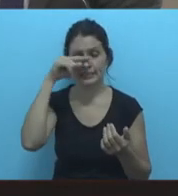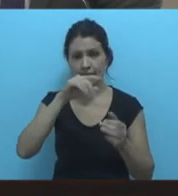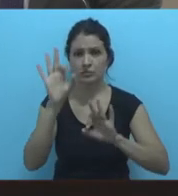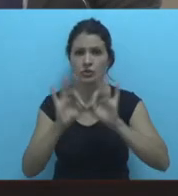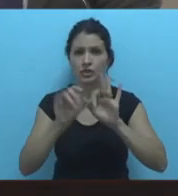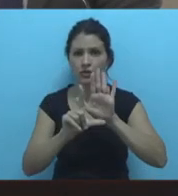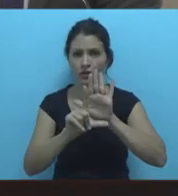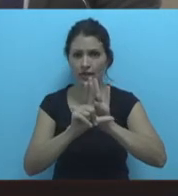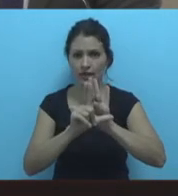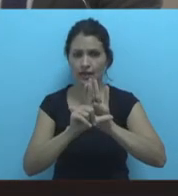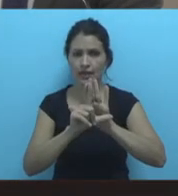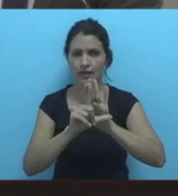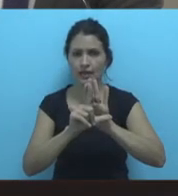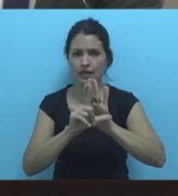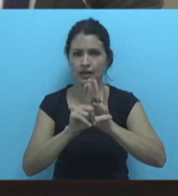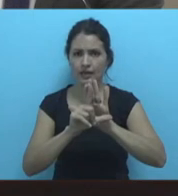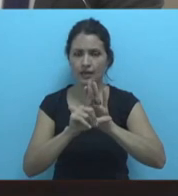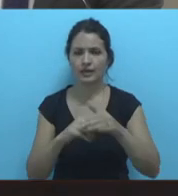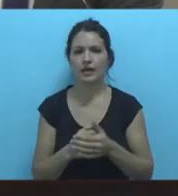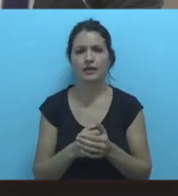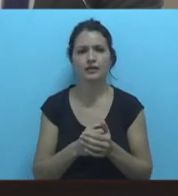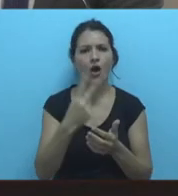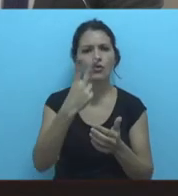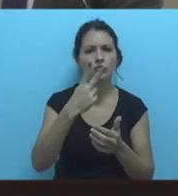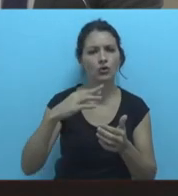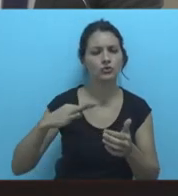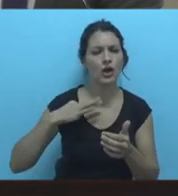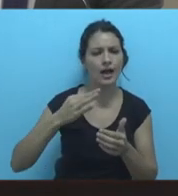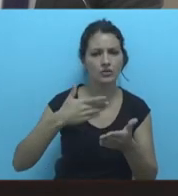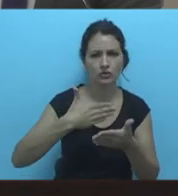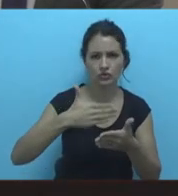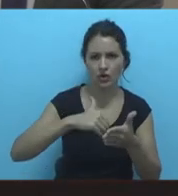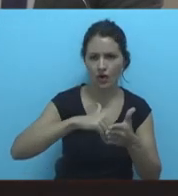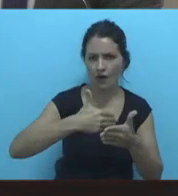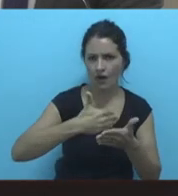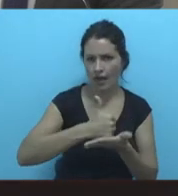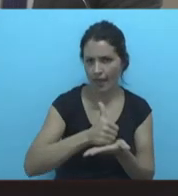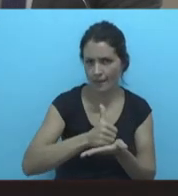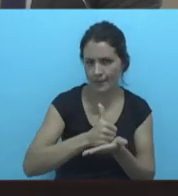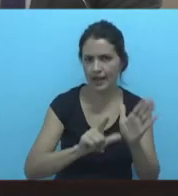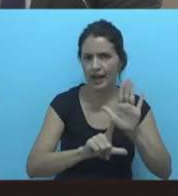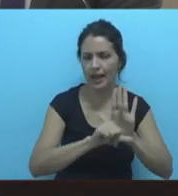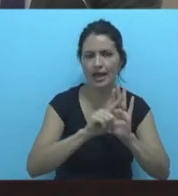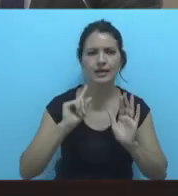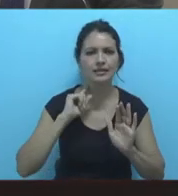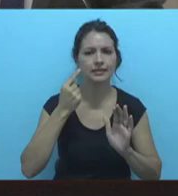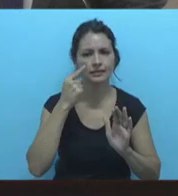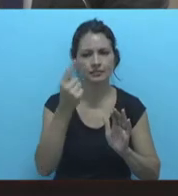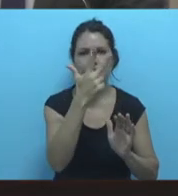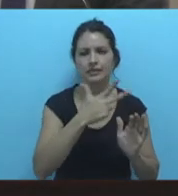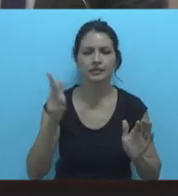41.157, proyecto de ley por el cual se prorrogan todos sus términos por el plazo de 2 años la vigencia de la ley 13.317 y sus